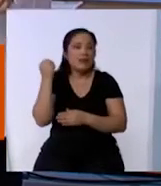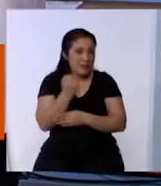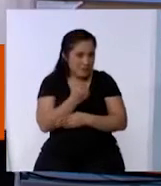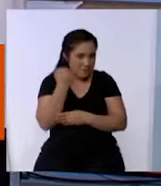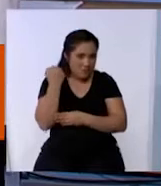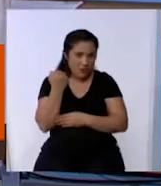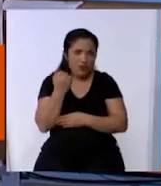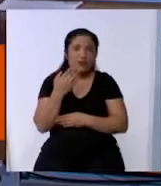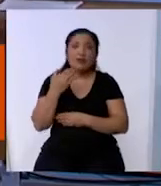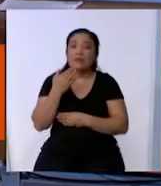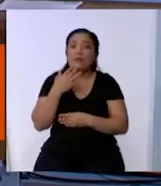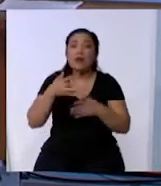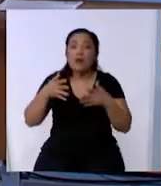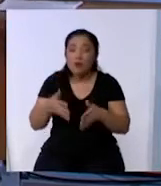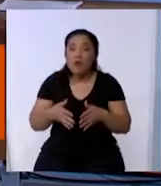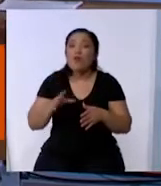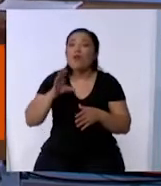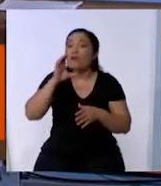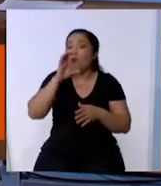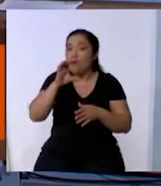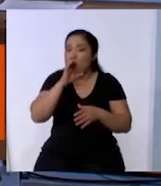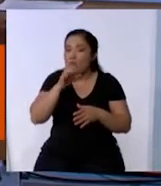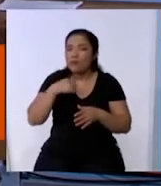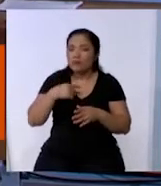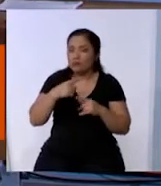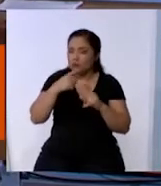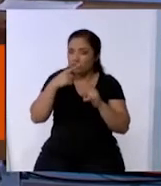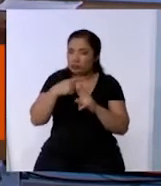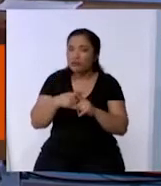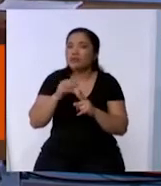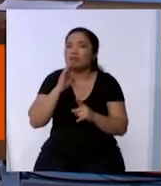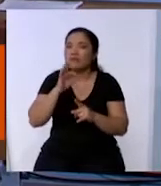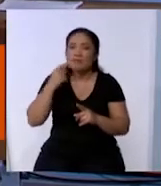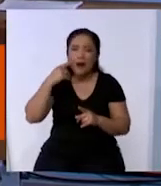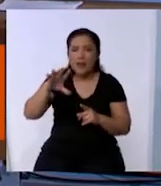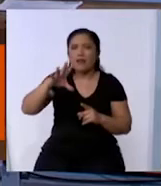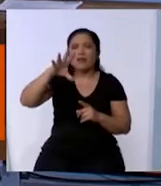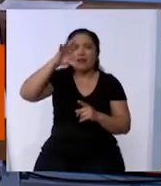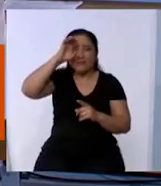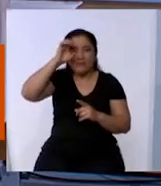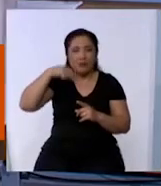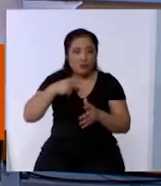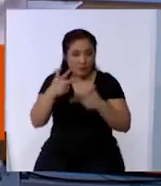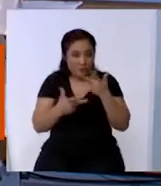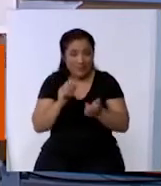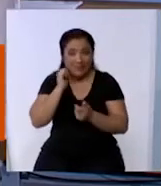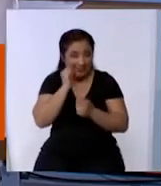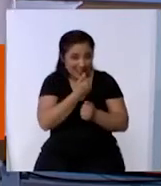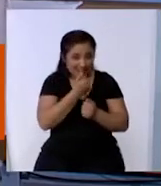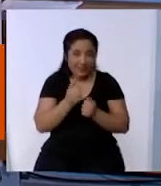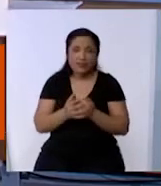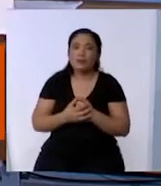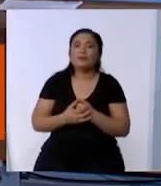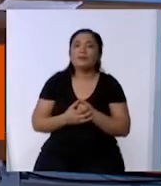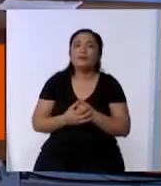Pero hoy les voy a contar un secreto de cómo, sí, poder captar a las fórmulas y grabárselas en la mente para toda su vida. Muy bien, interesante. Atentos.